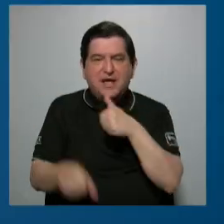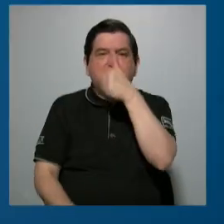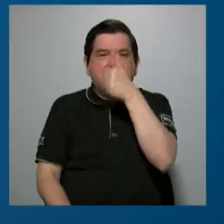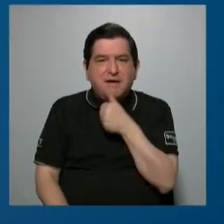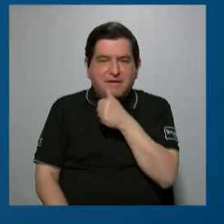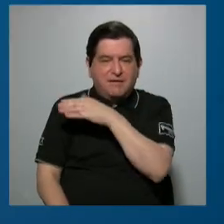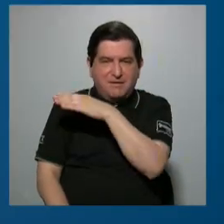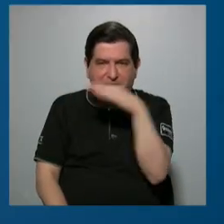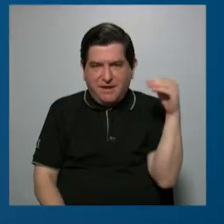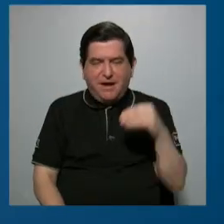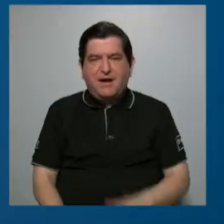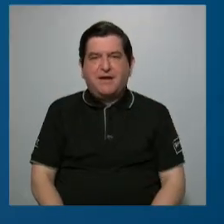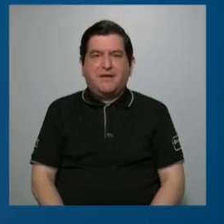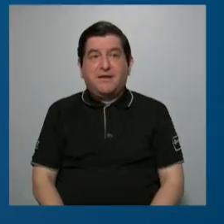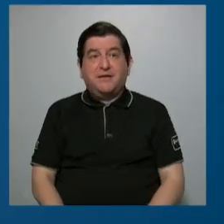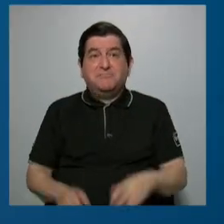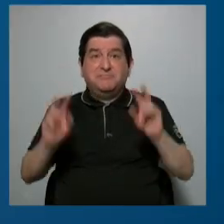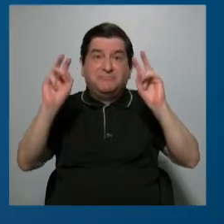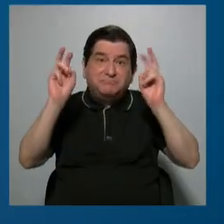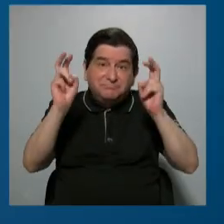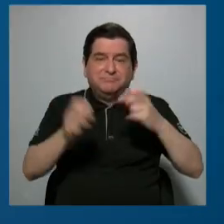la municipalidad